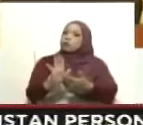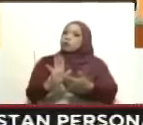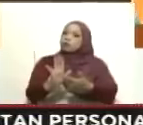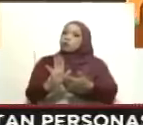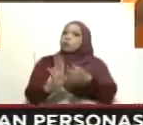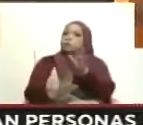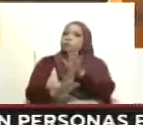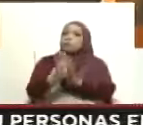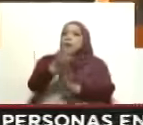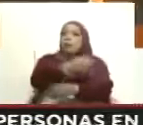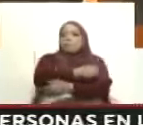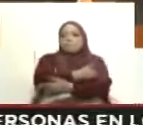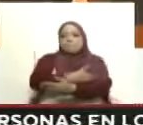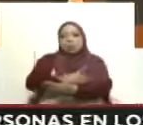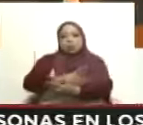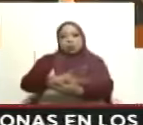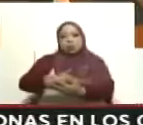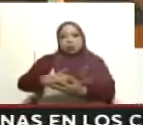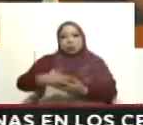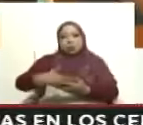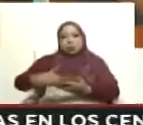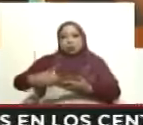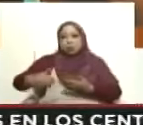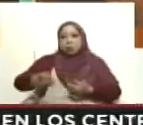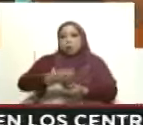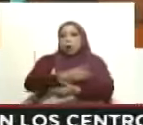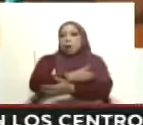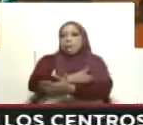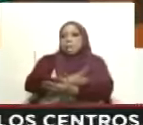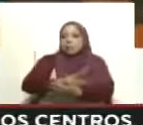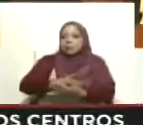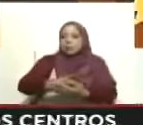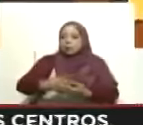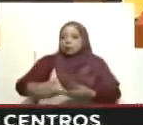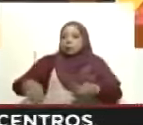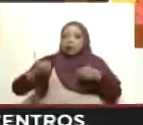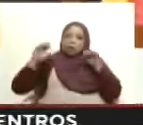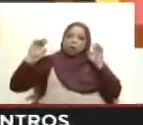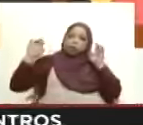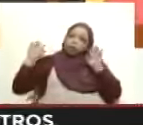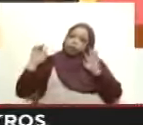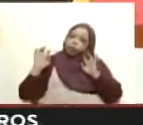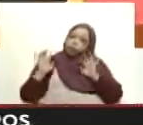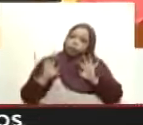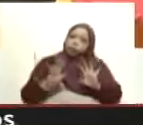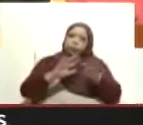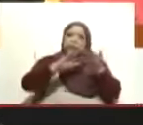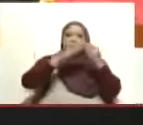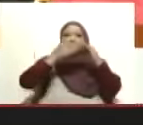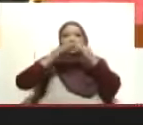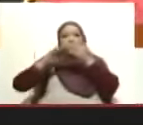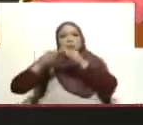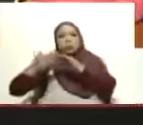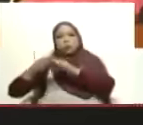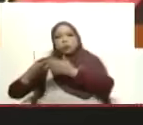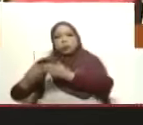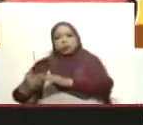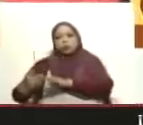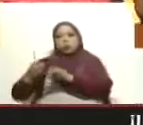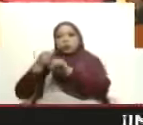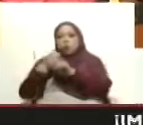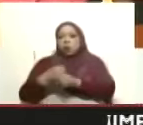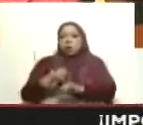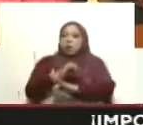por millones que por millones bajaron de los barrios de las urbanizaciones de los edificios que